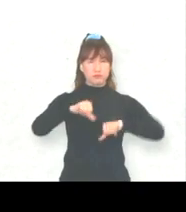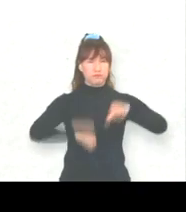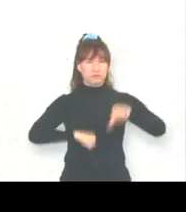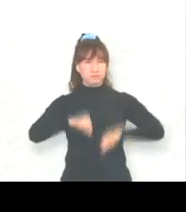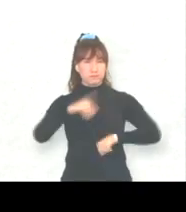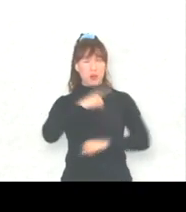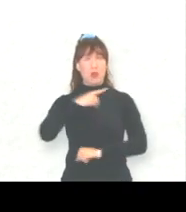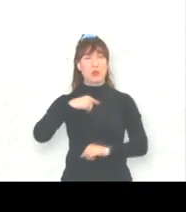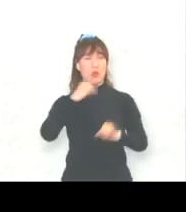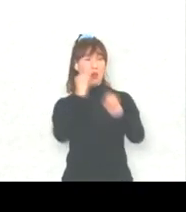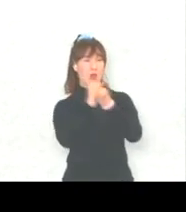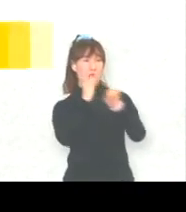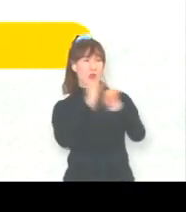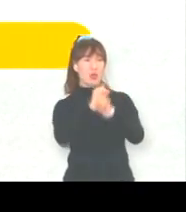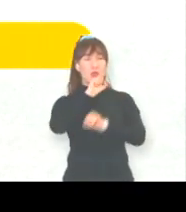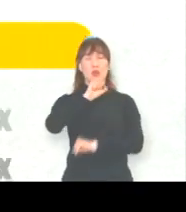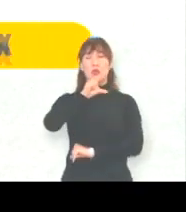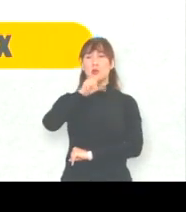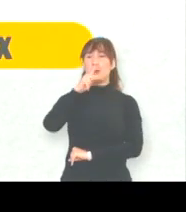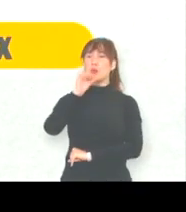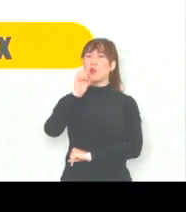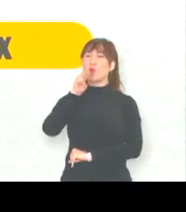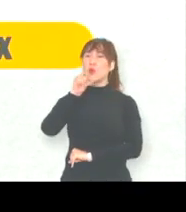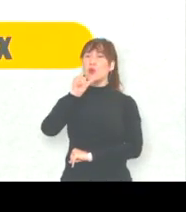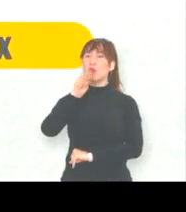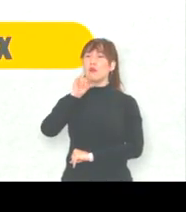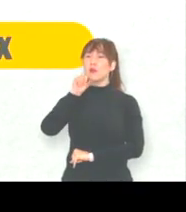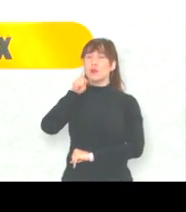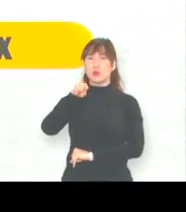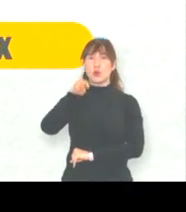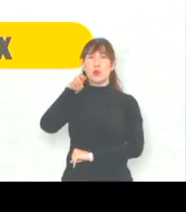de las demás actividades, visita nuestro portal